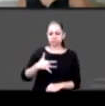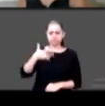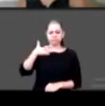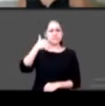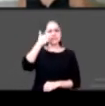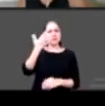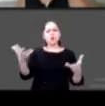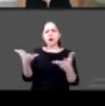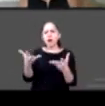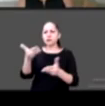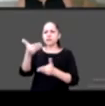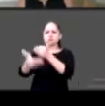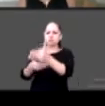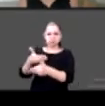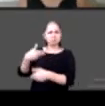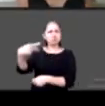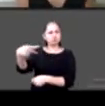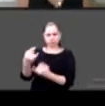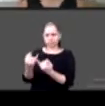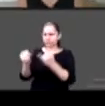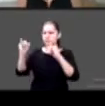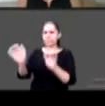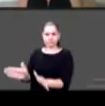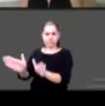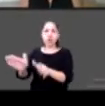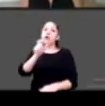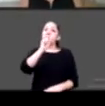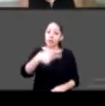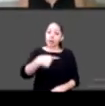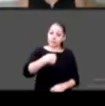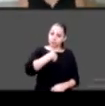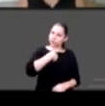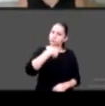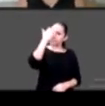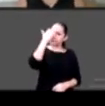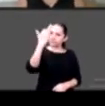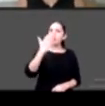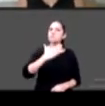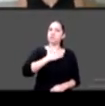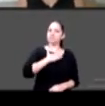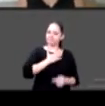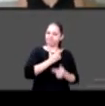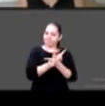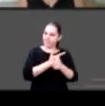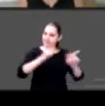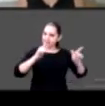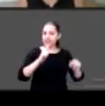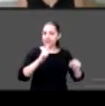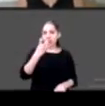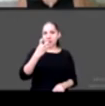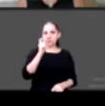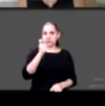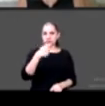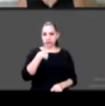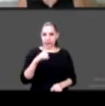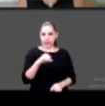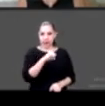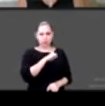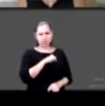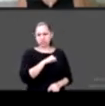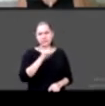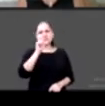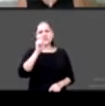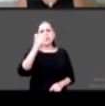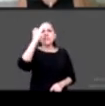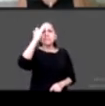interrupciones. Al hacer esto, no eres egoísta. Tú también necesitas un espacio y tiempo para ti. Por favor,